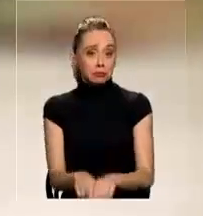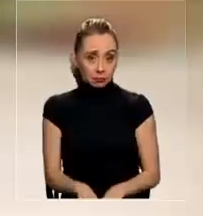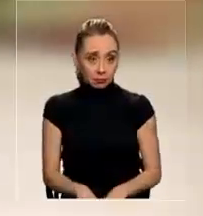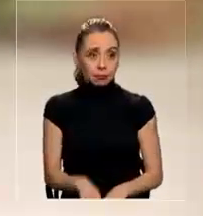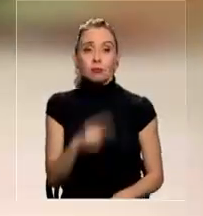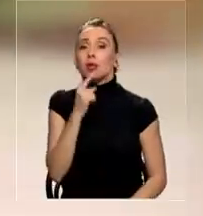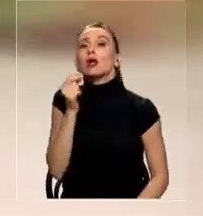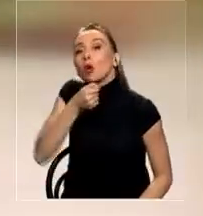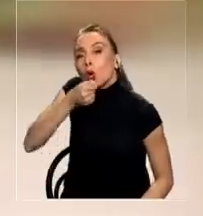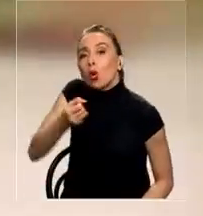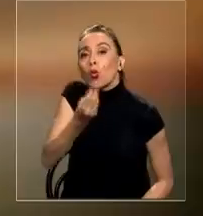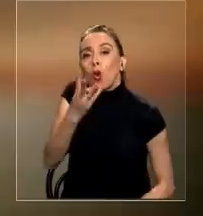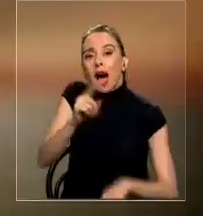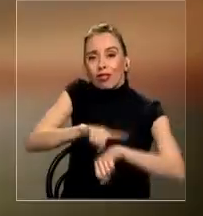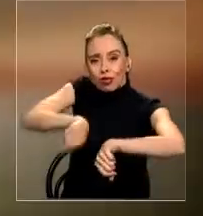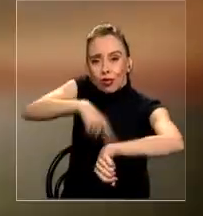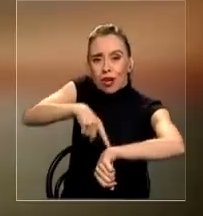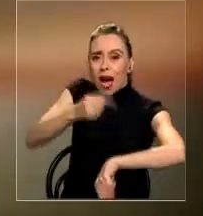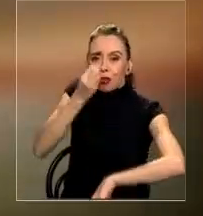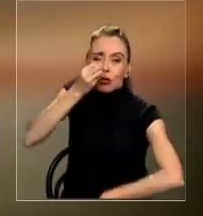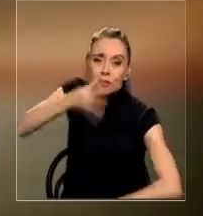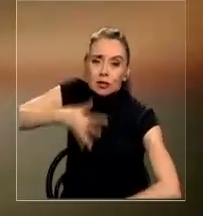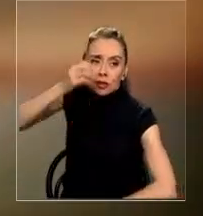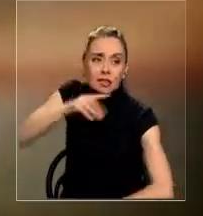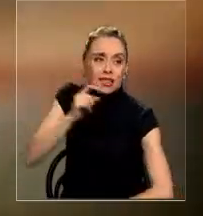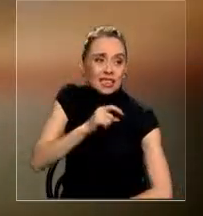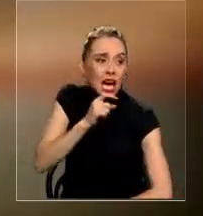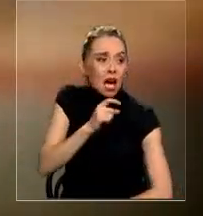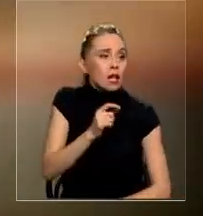¿Y cuánto tiempo lleva sangrando así?